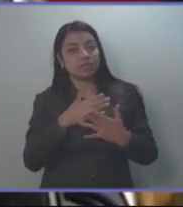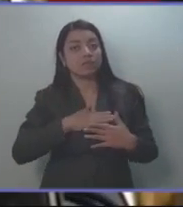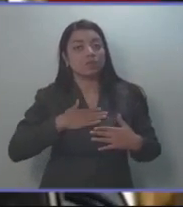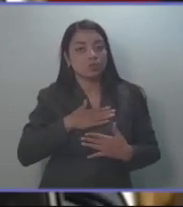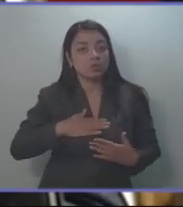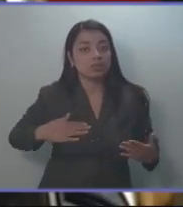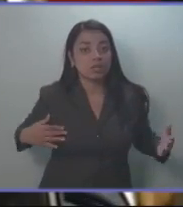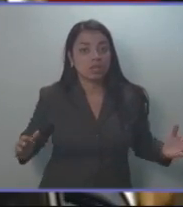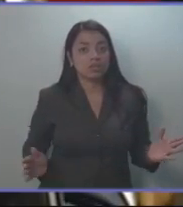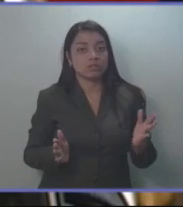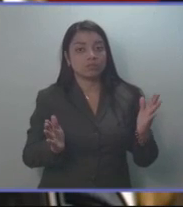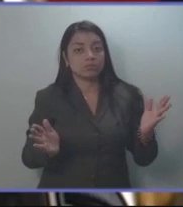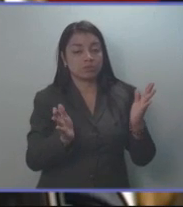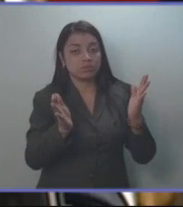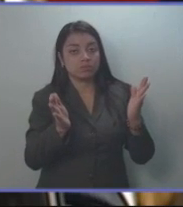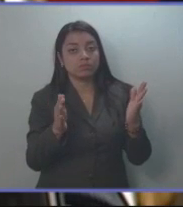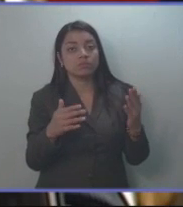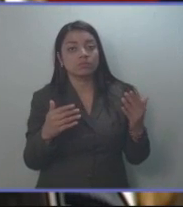precisamente